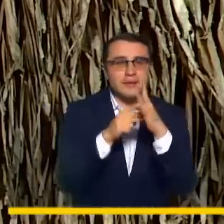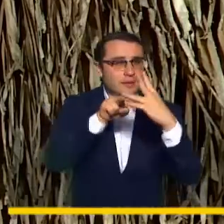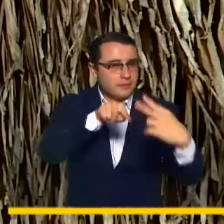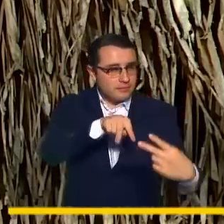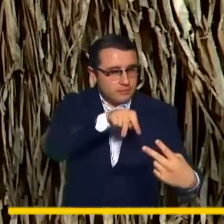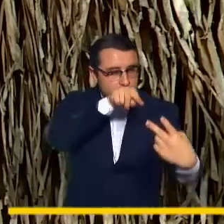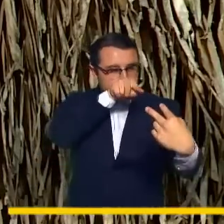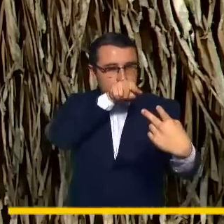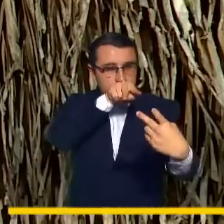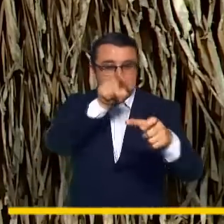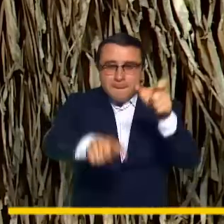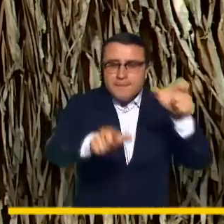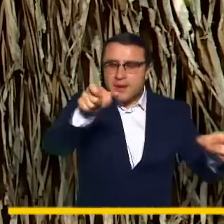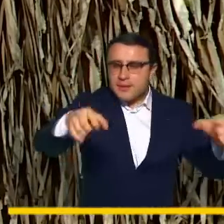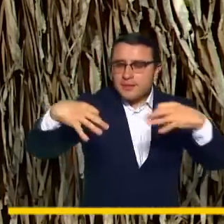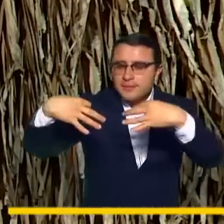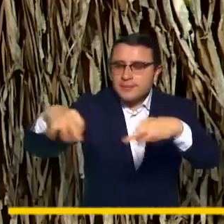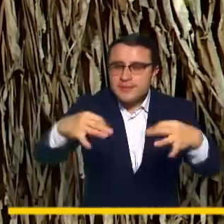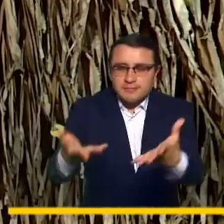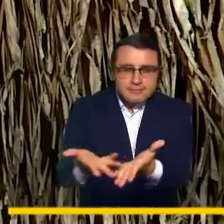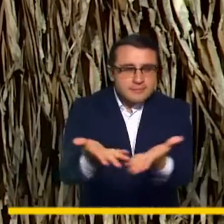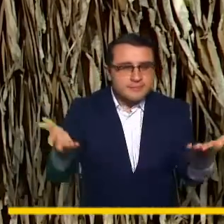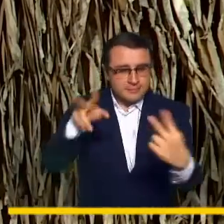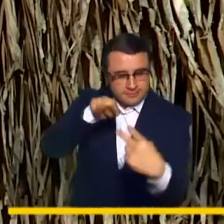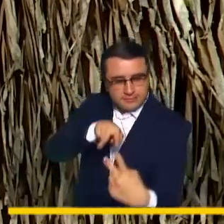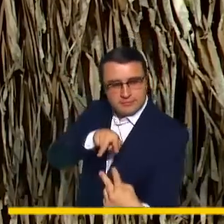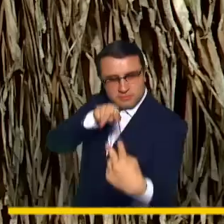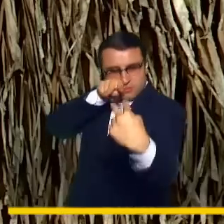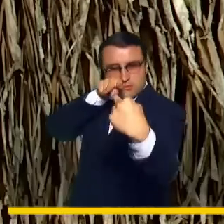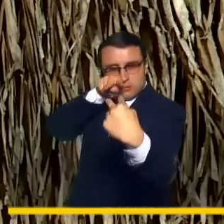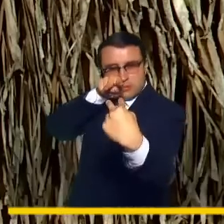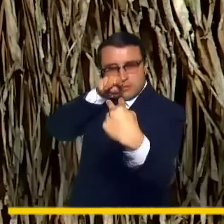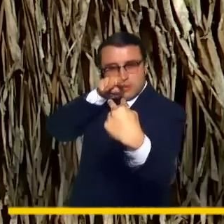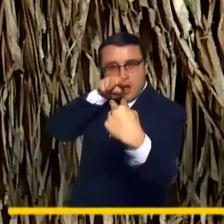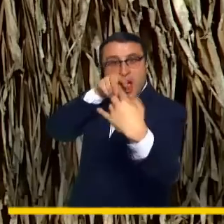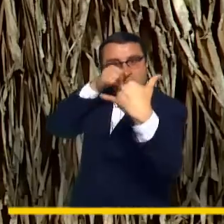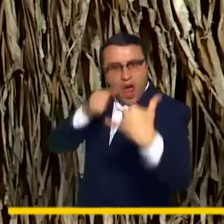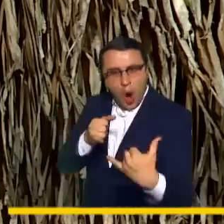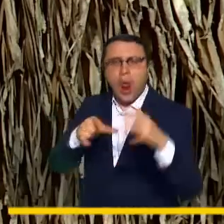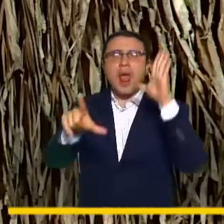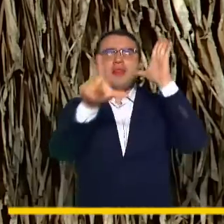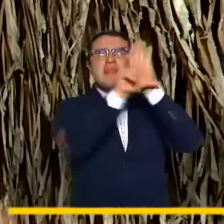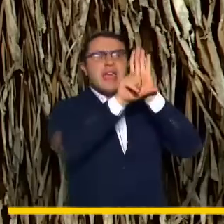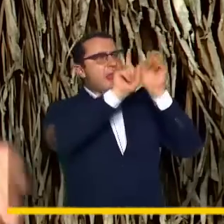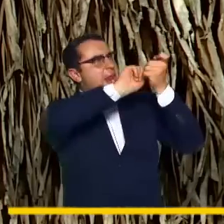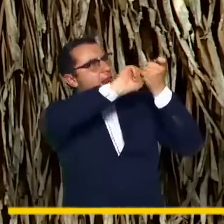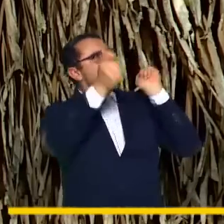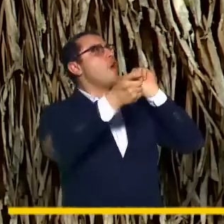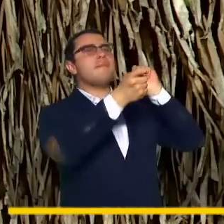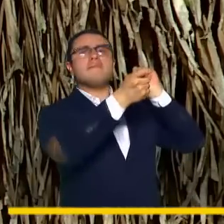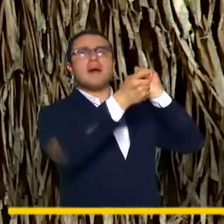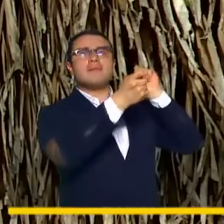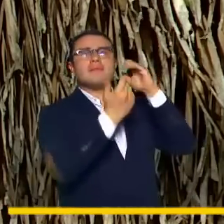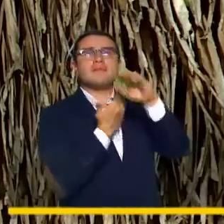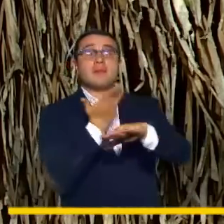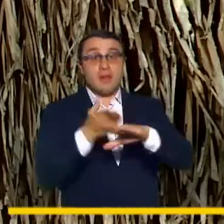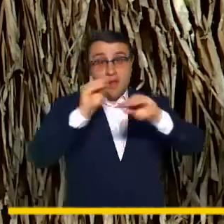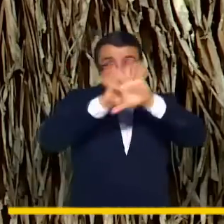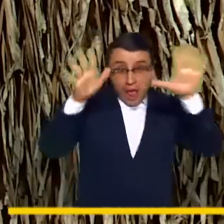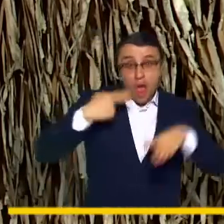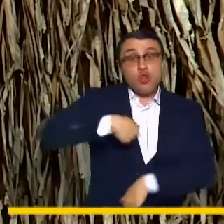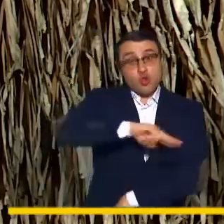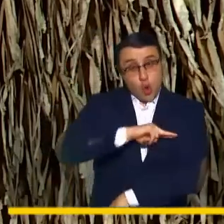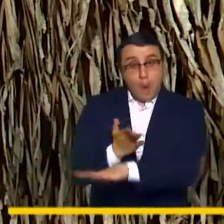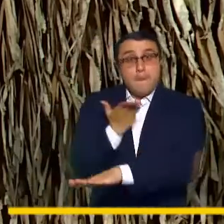al pueblo, abrir los caminos de unas reformas. Claro que nosotros hablamos de reforma